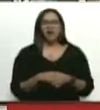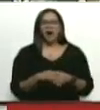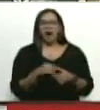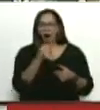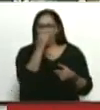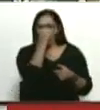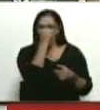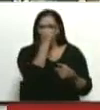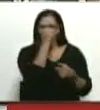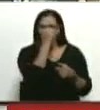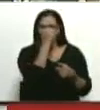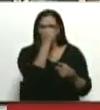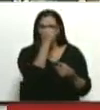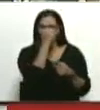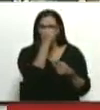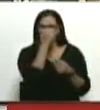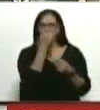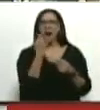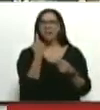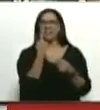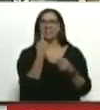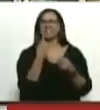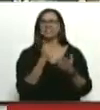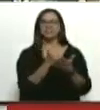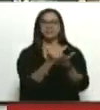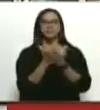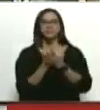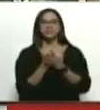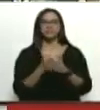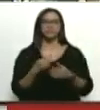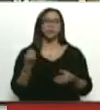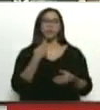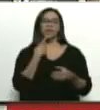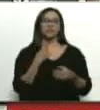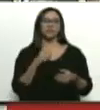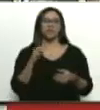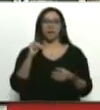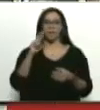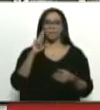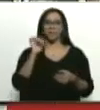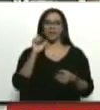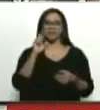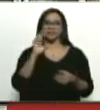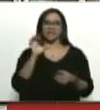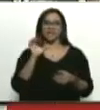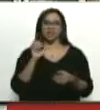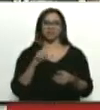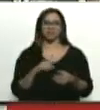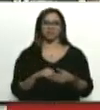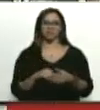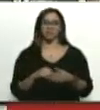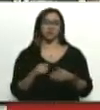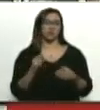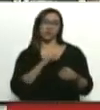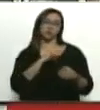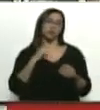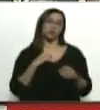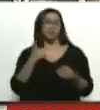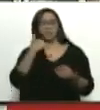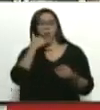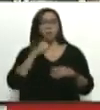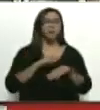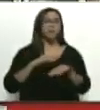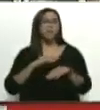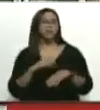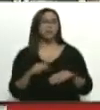Me faltan privilegios, como decía, ¿cómo se llama? Marcel Granier, no, nosotros lo que pasa es que antes veníamos y llamamos al ministro de